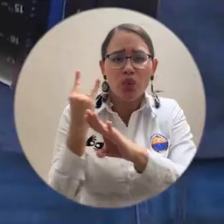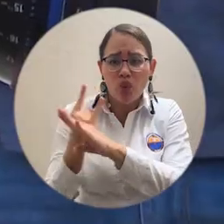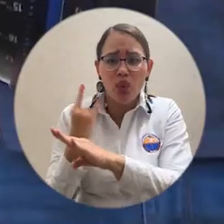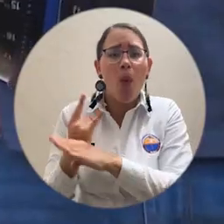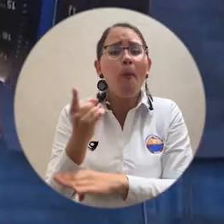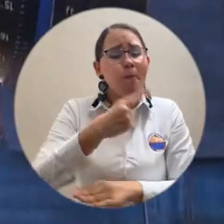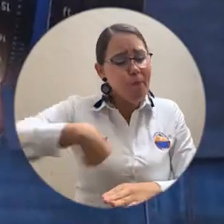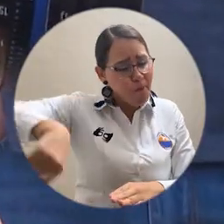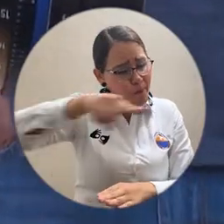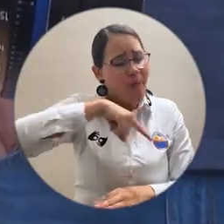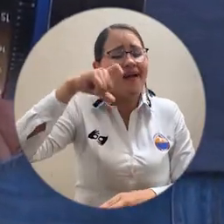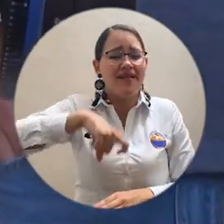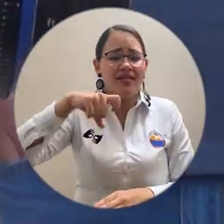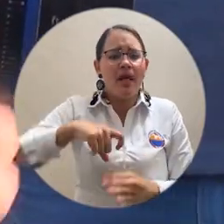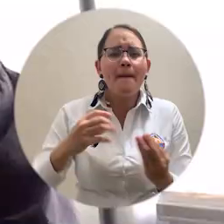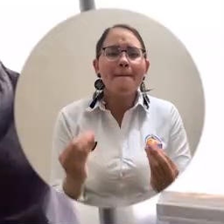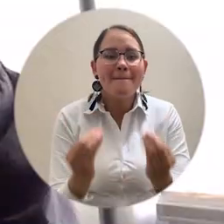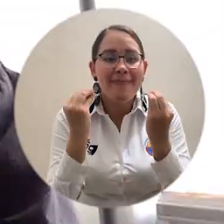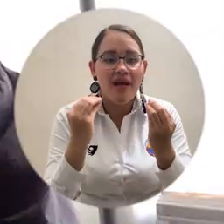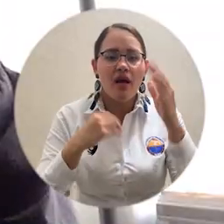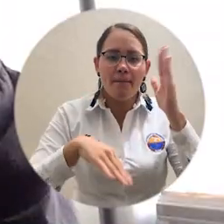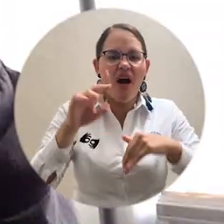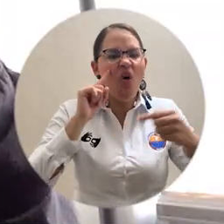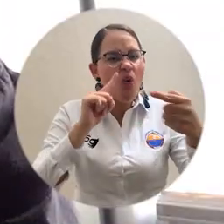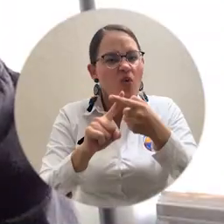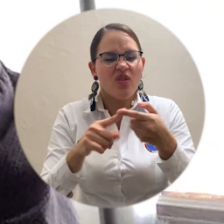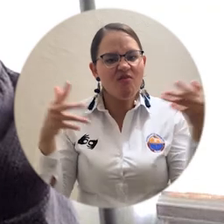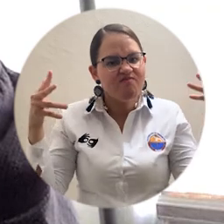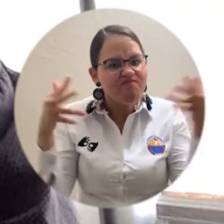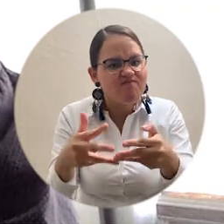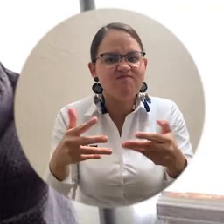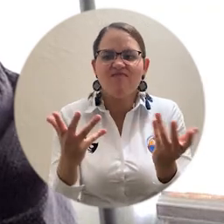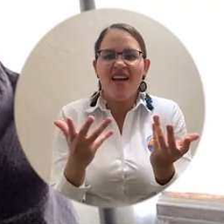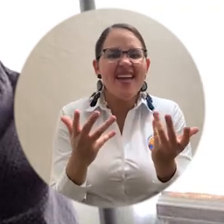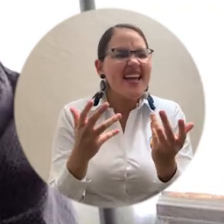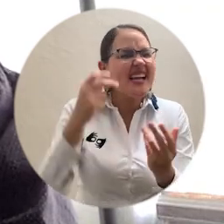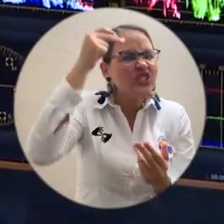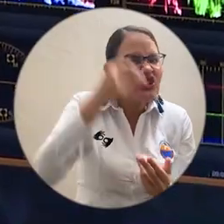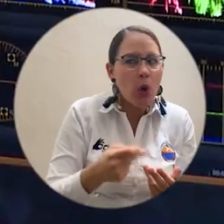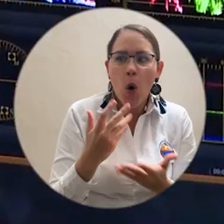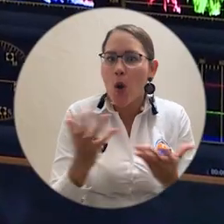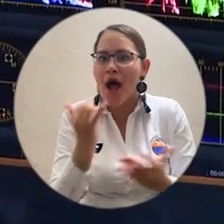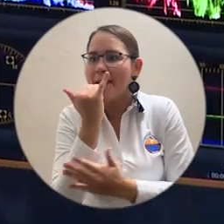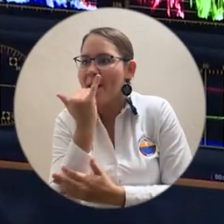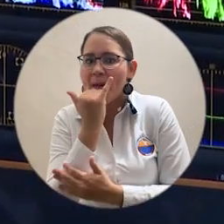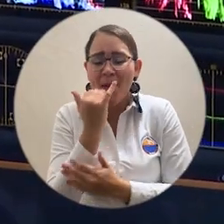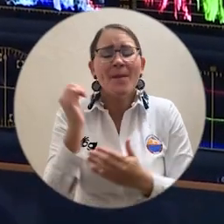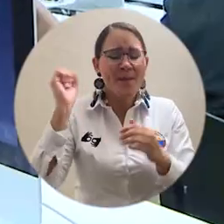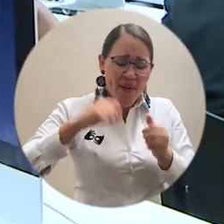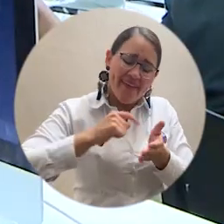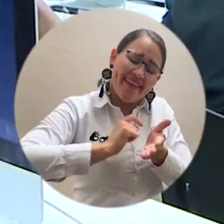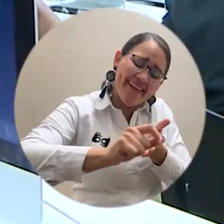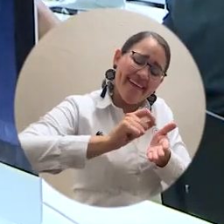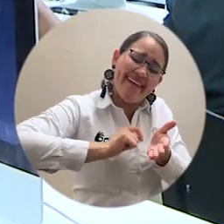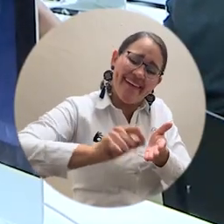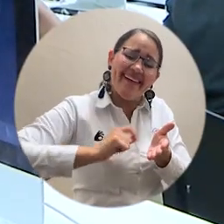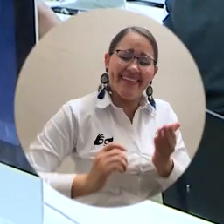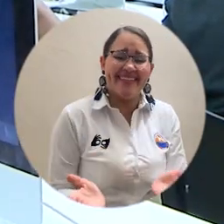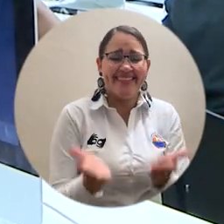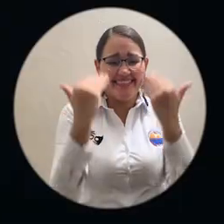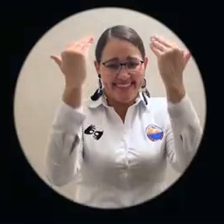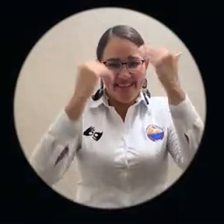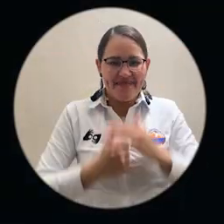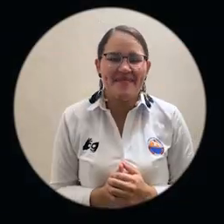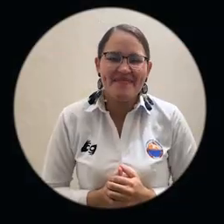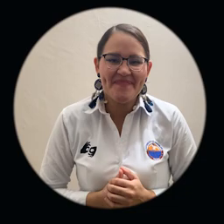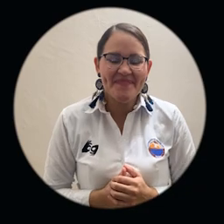esas historias que todavía quedan por contar. Seguramente la escritura para Transmedia va a ser una de las herramientas principales que le va a permitir a los